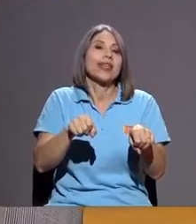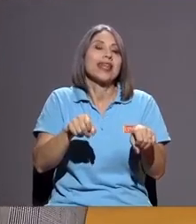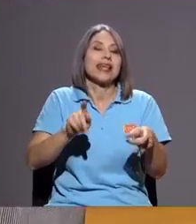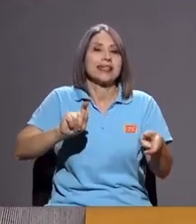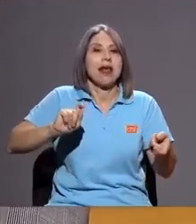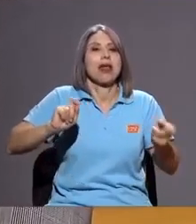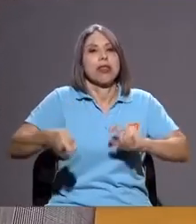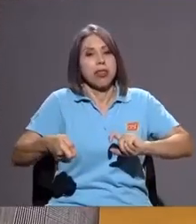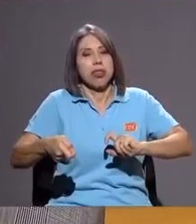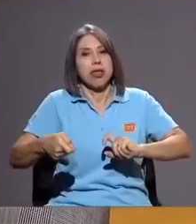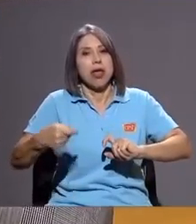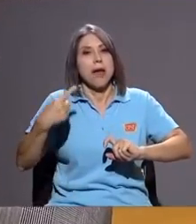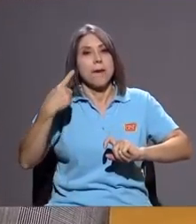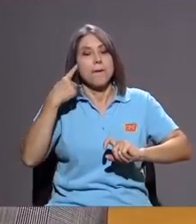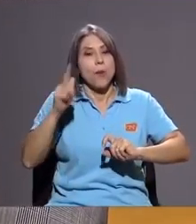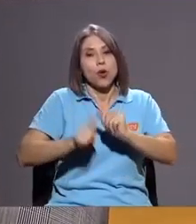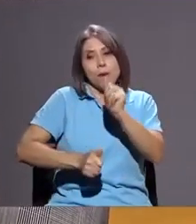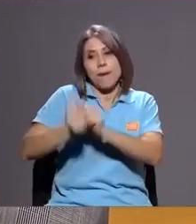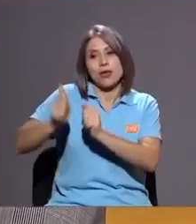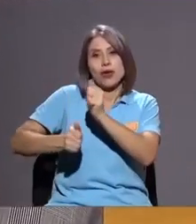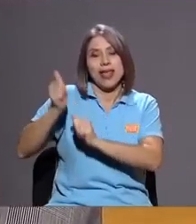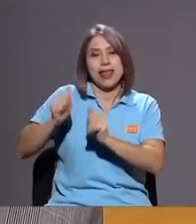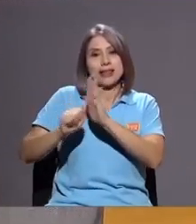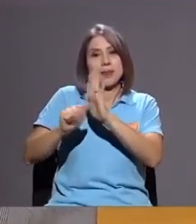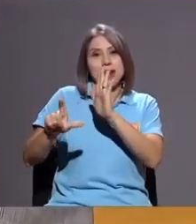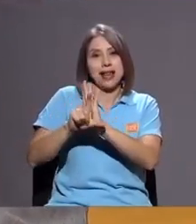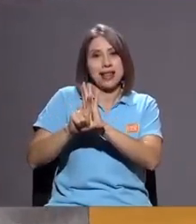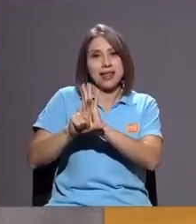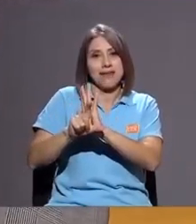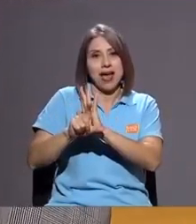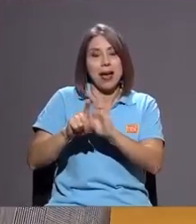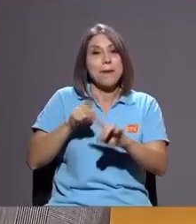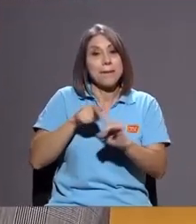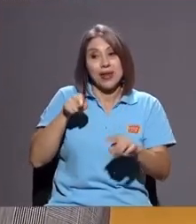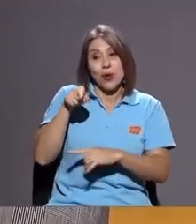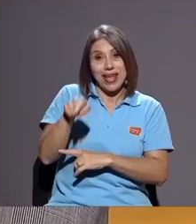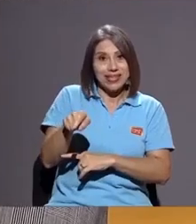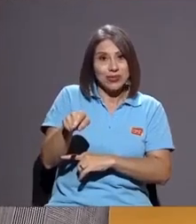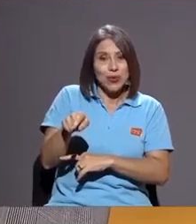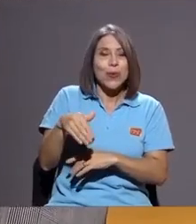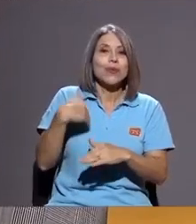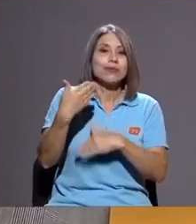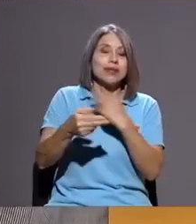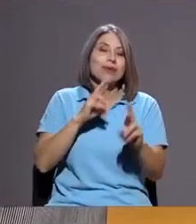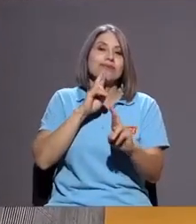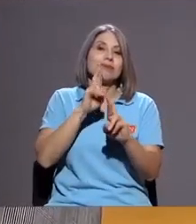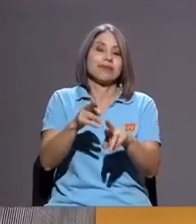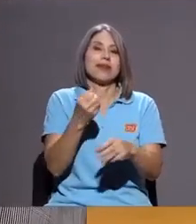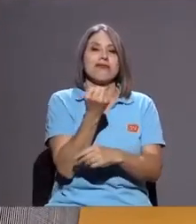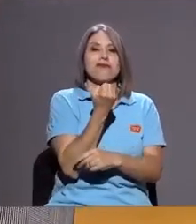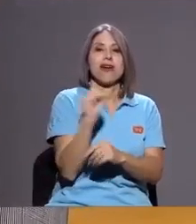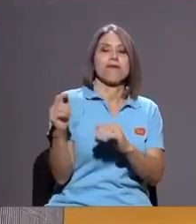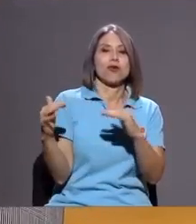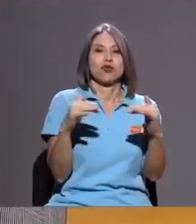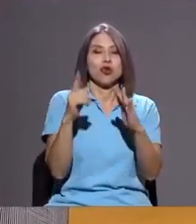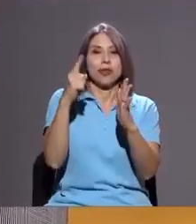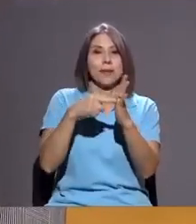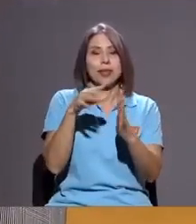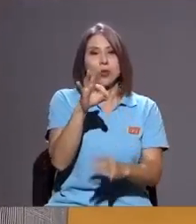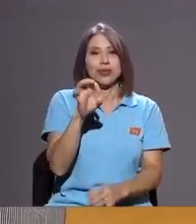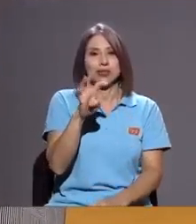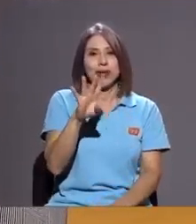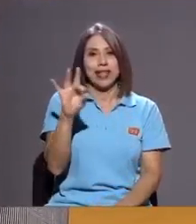por una mayoría de la Asamblea Legislativa. Y justamente eso fue lo que dio lugar a la Revolución del 48.